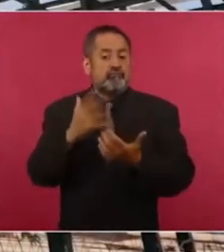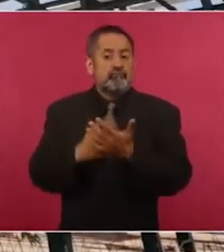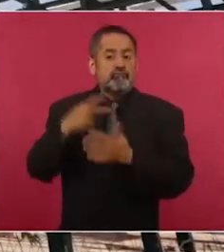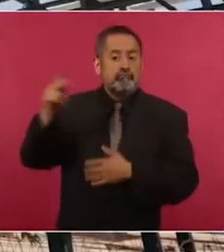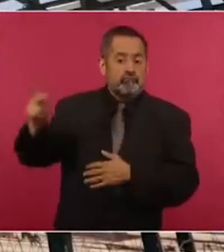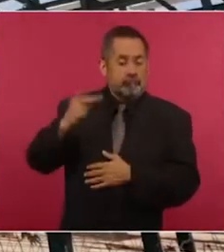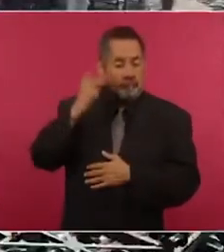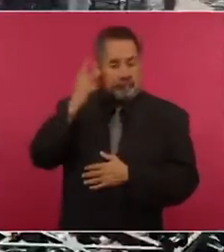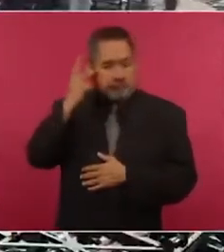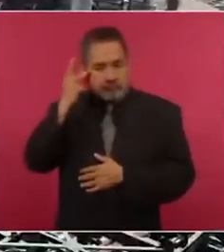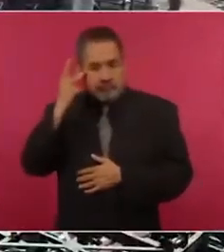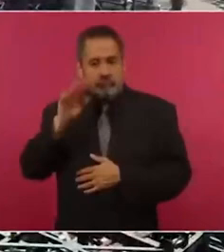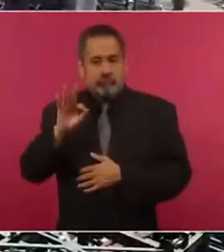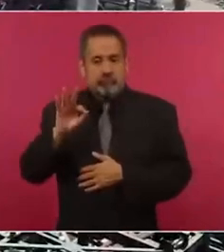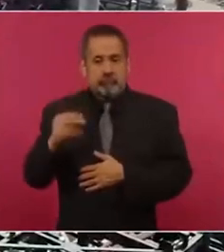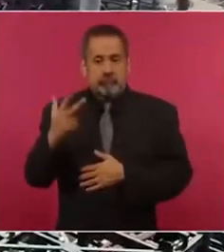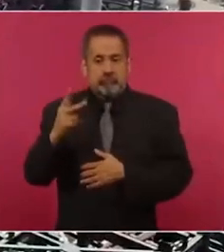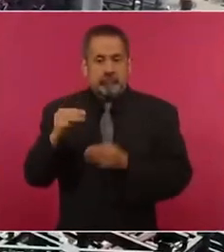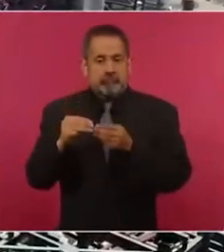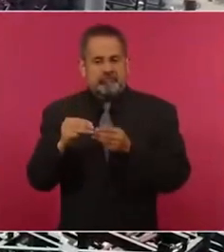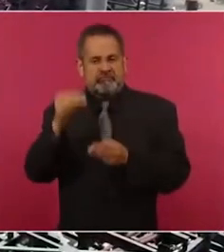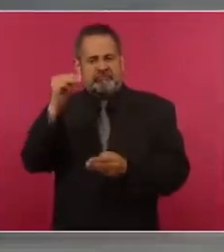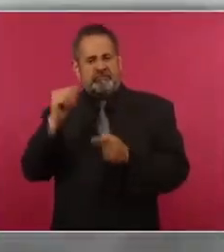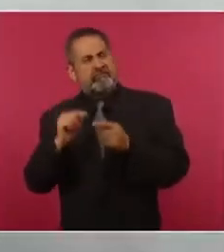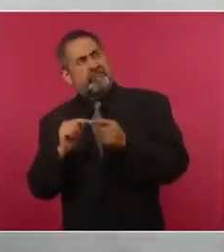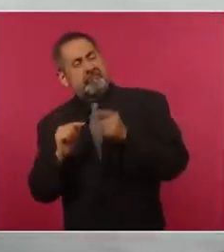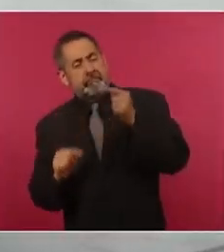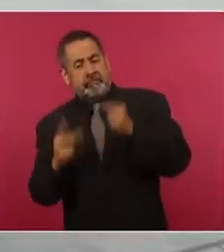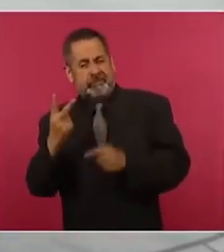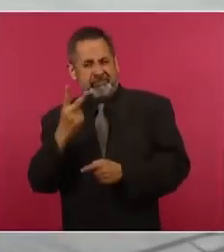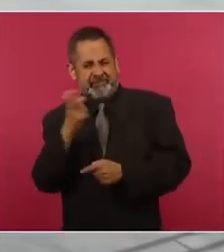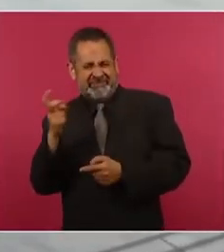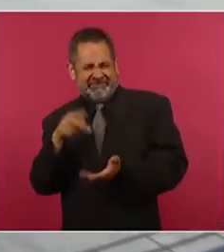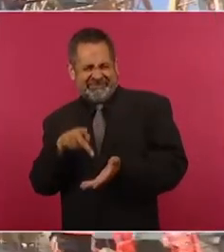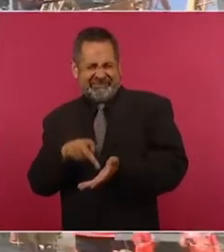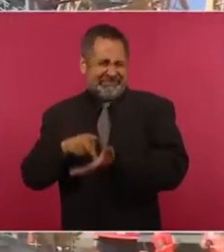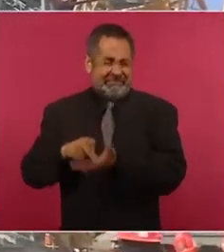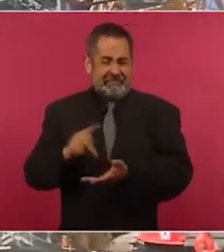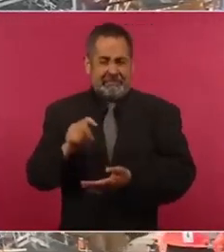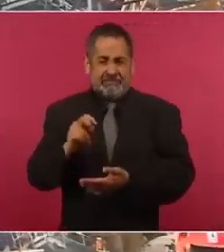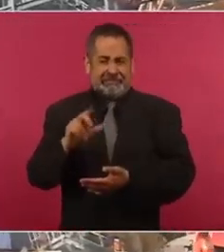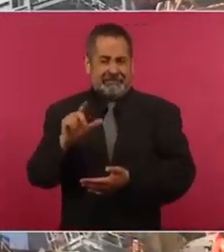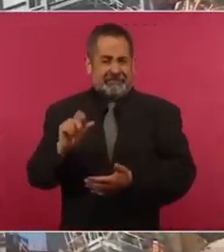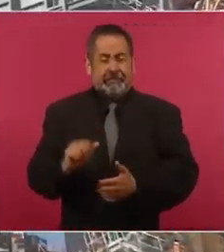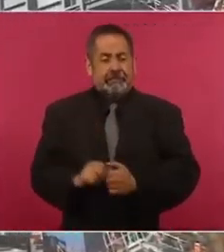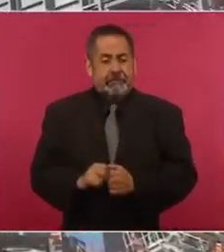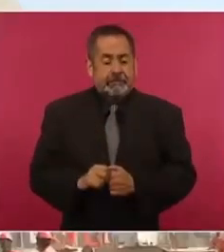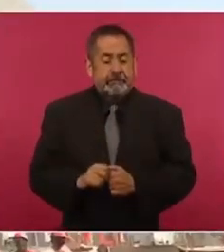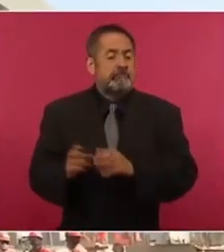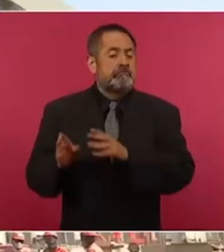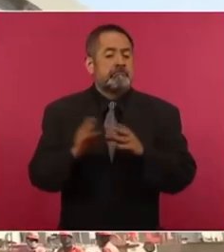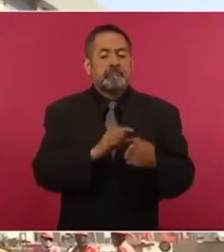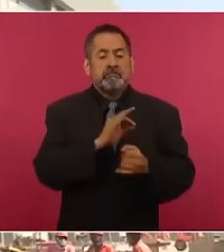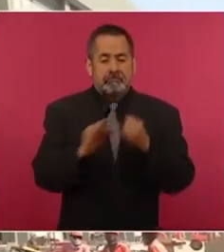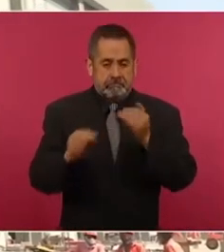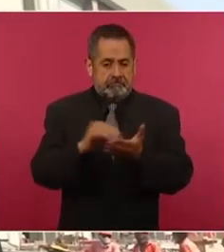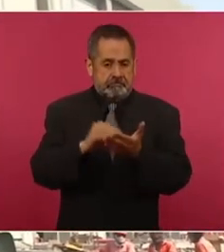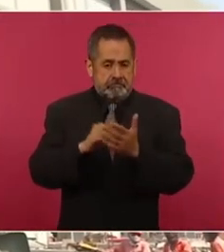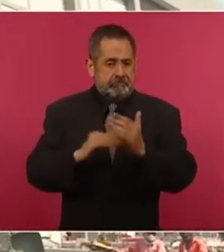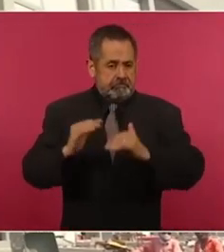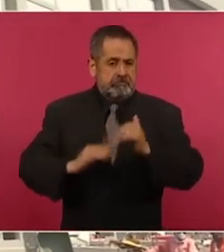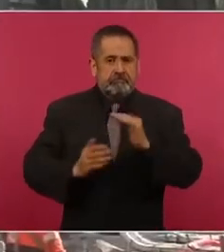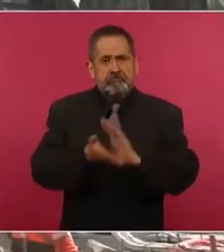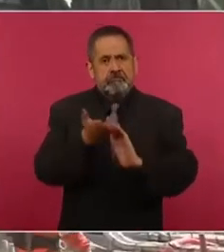48 metros de alto y 200 toneladas de peso. En el área de efluentes y cogeneración, continúan los trabajos de construcción